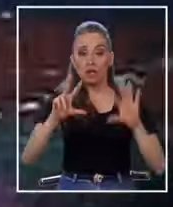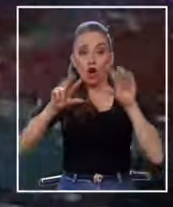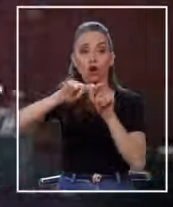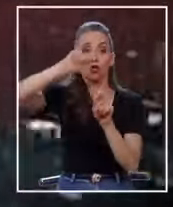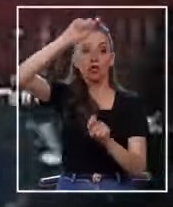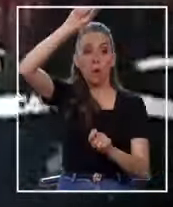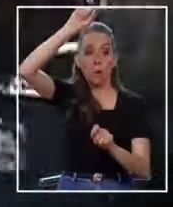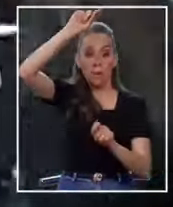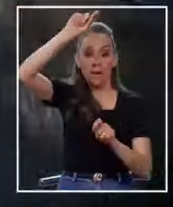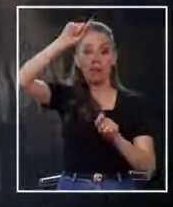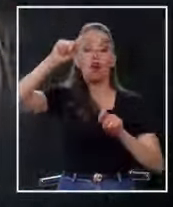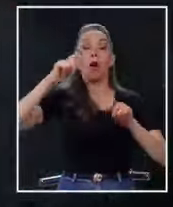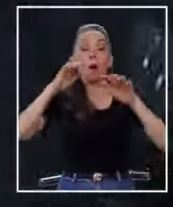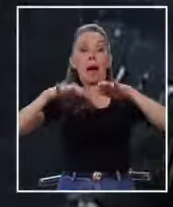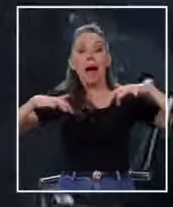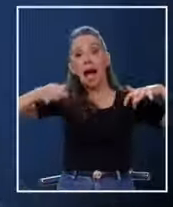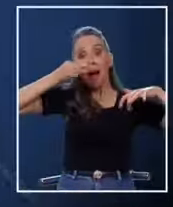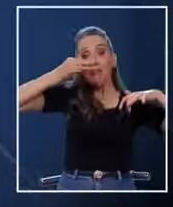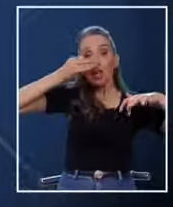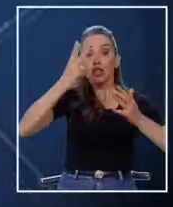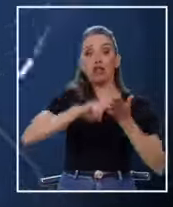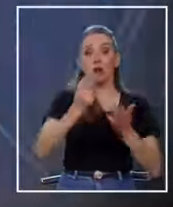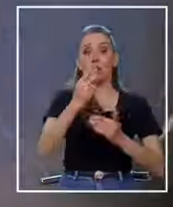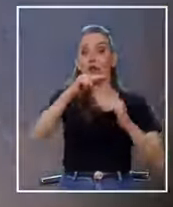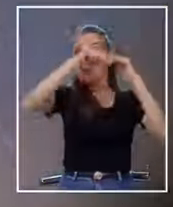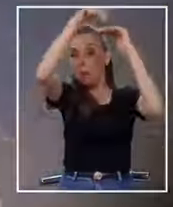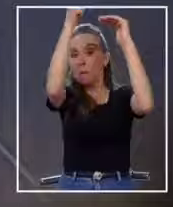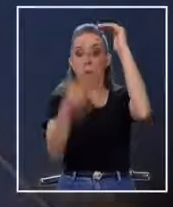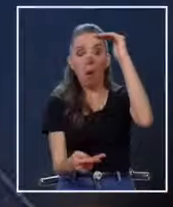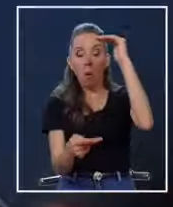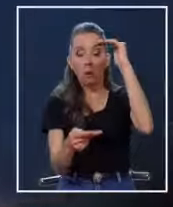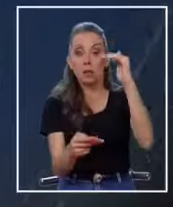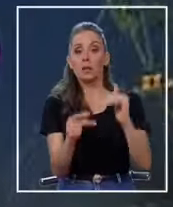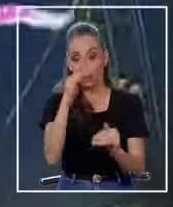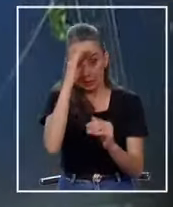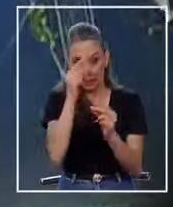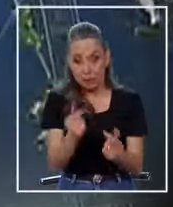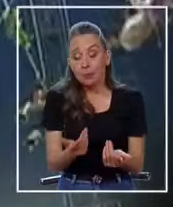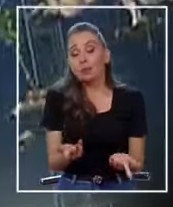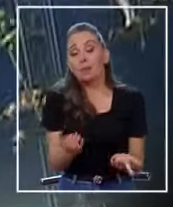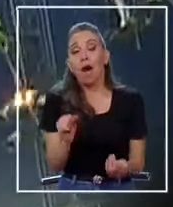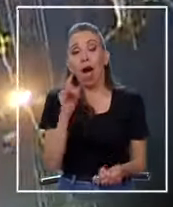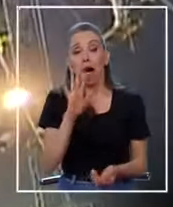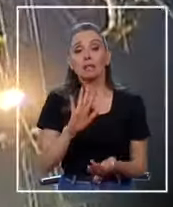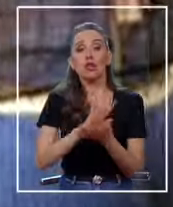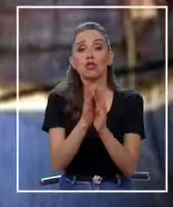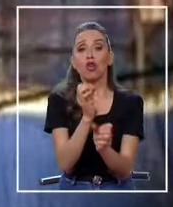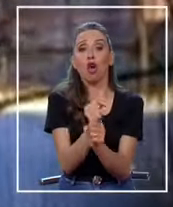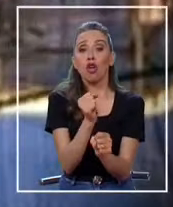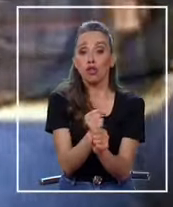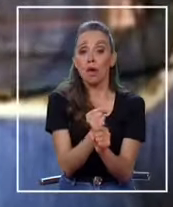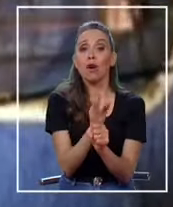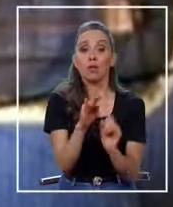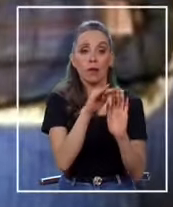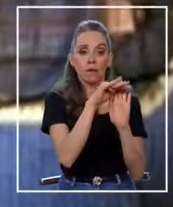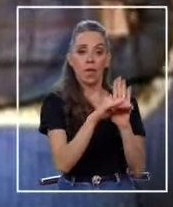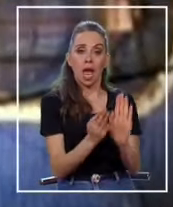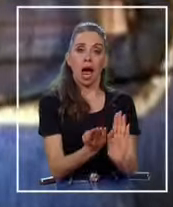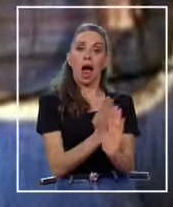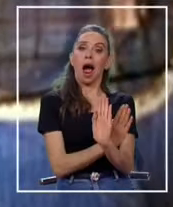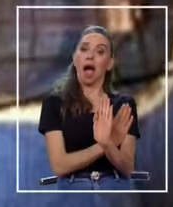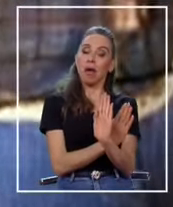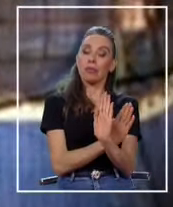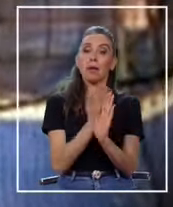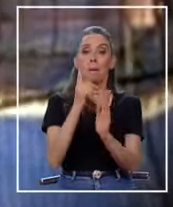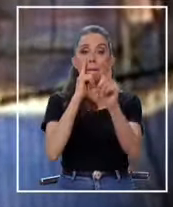m en plena función en 2012 especialistas aclaran que como en todo trabajo deben existir procedimientos y protocolos